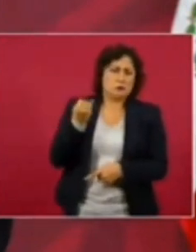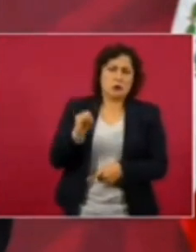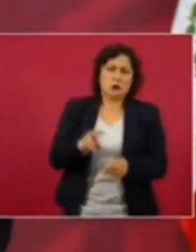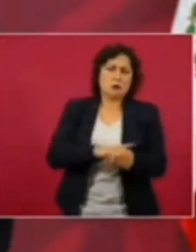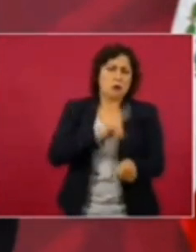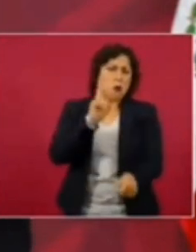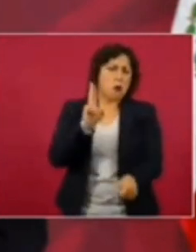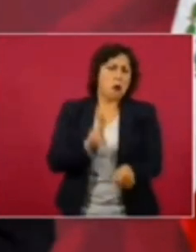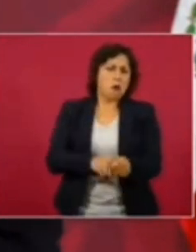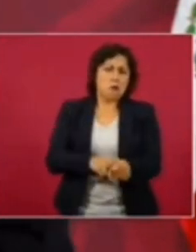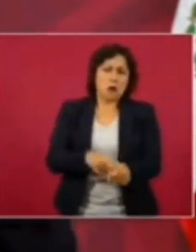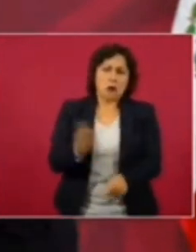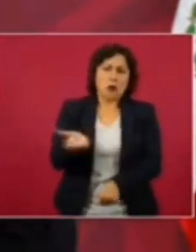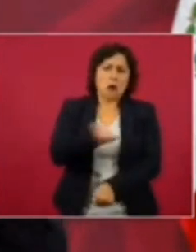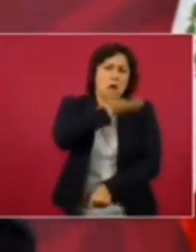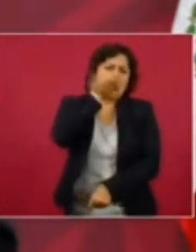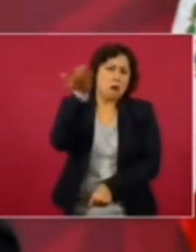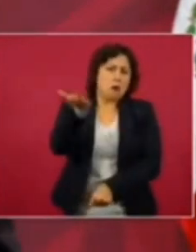tenían